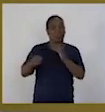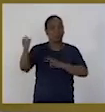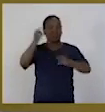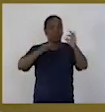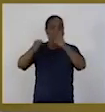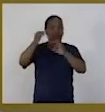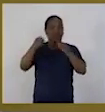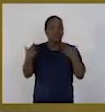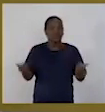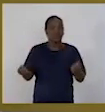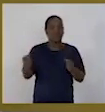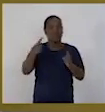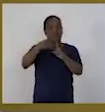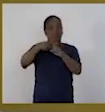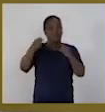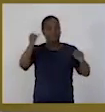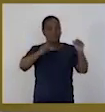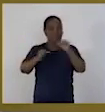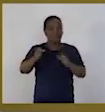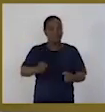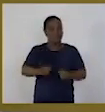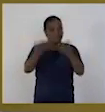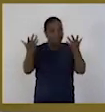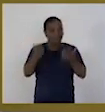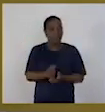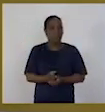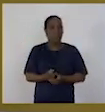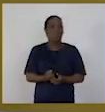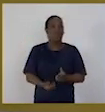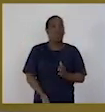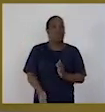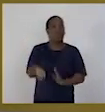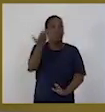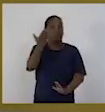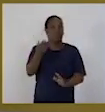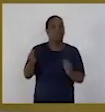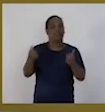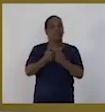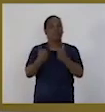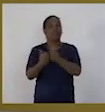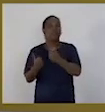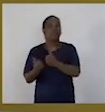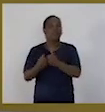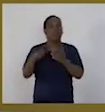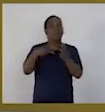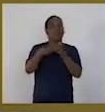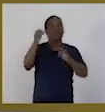de la sustancia reaccionante, aumentaría los choques efectivos entre las